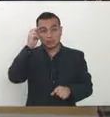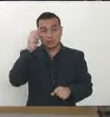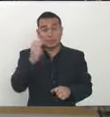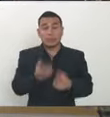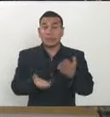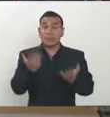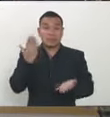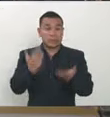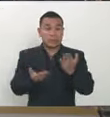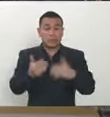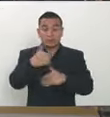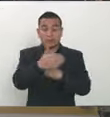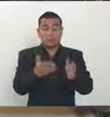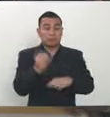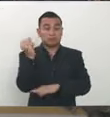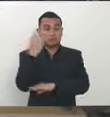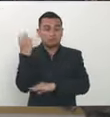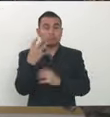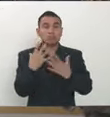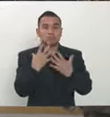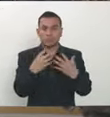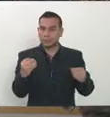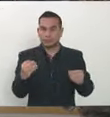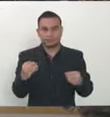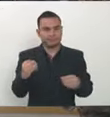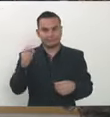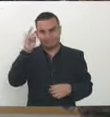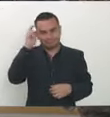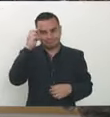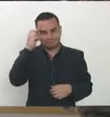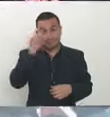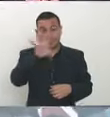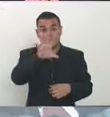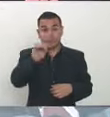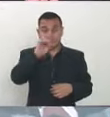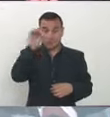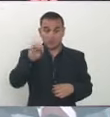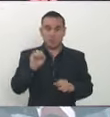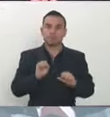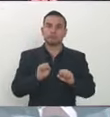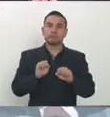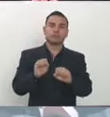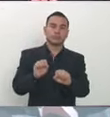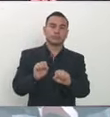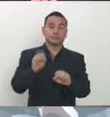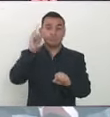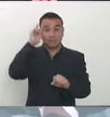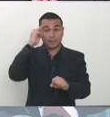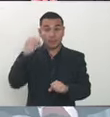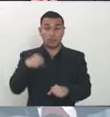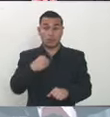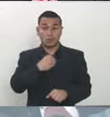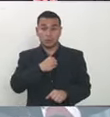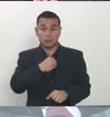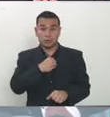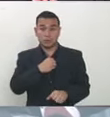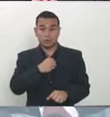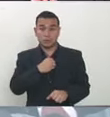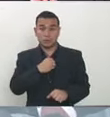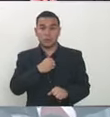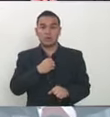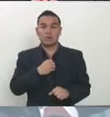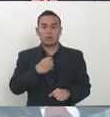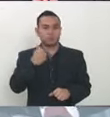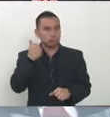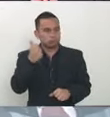una cama de cuidados intensivos está salvado, el 50% fallece, y estamos hablando con médicos del más alto nivel, con los aparatos del más alto nivel